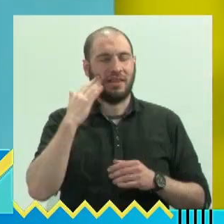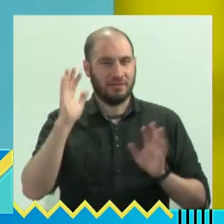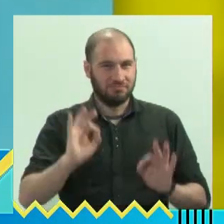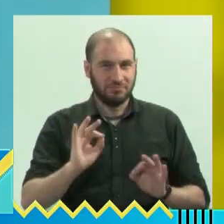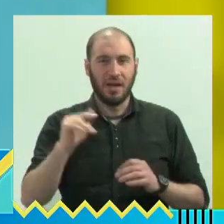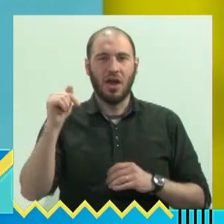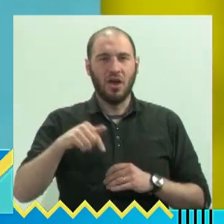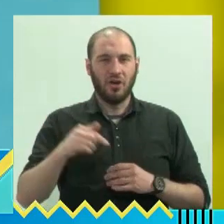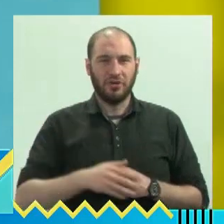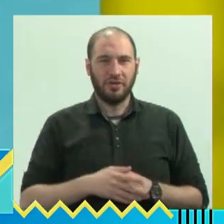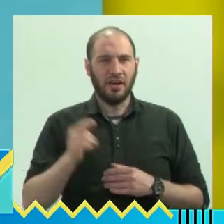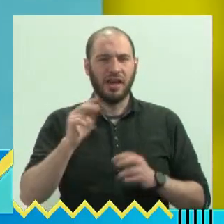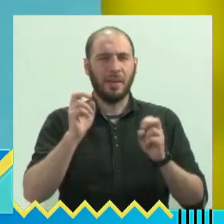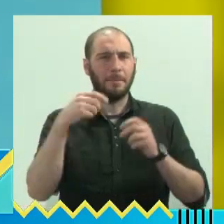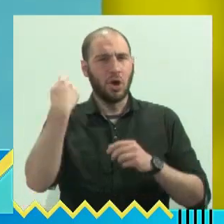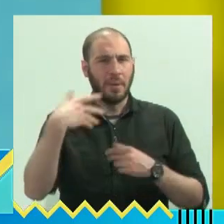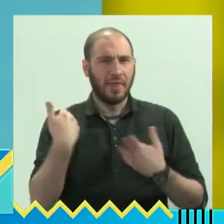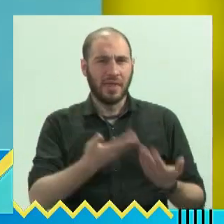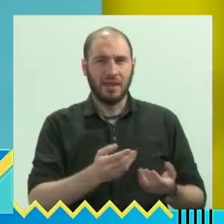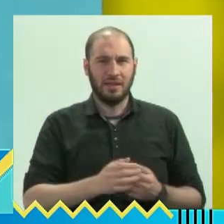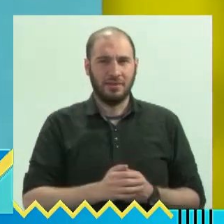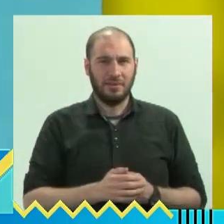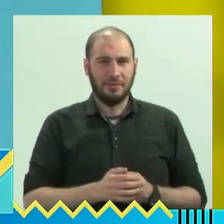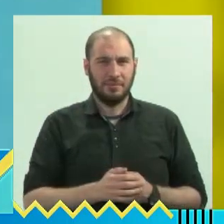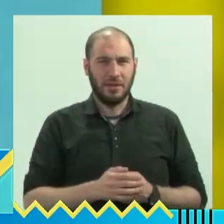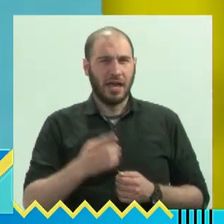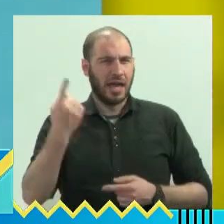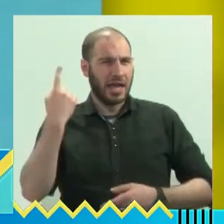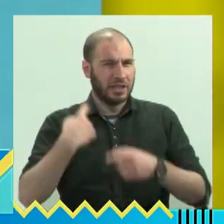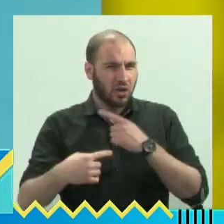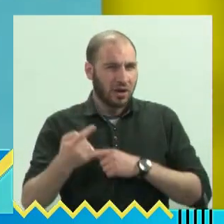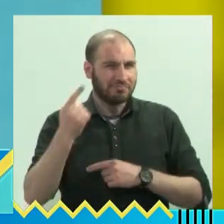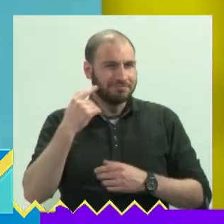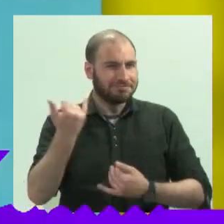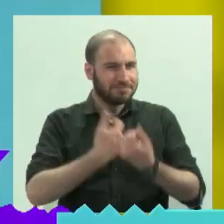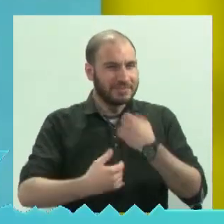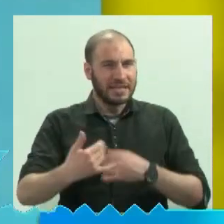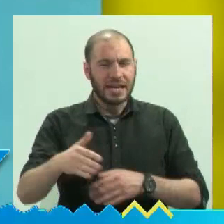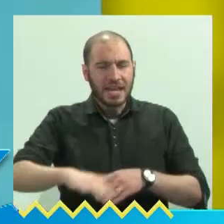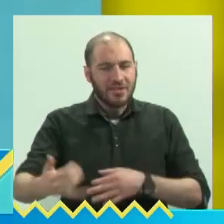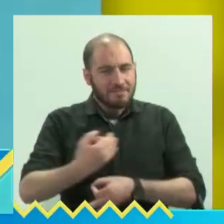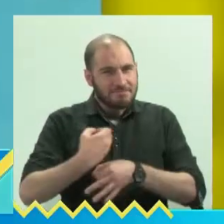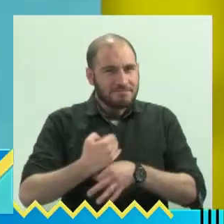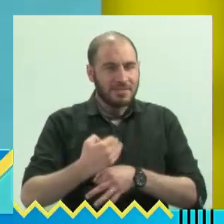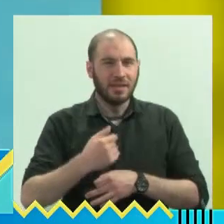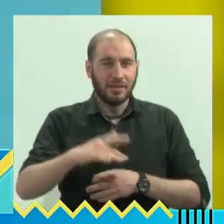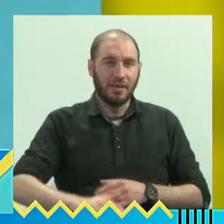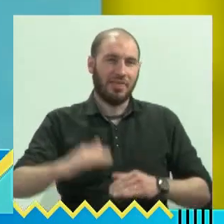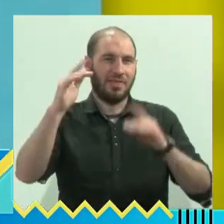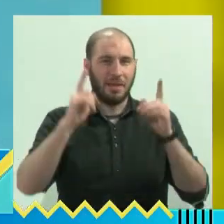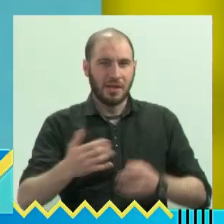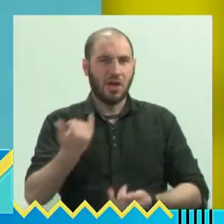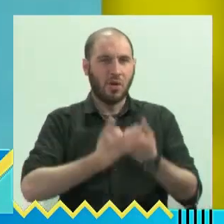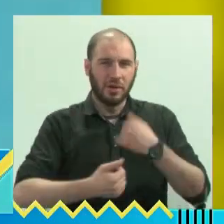Y hoy le vamos a dedicar el programa a aquellas historias que hemos escuchado desde niños, ¿sí? Hasta siendo grandes también